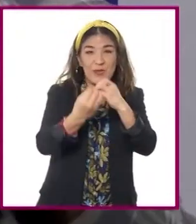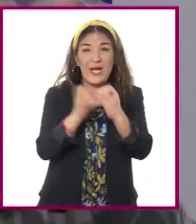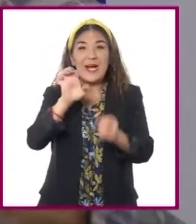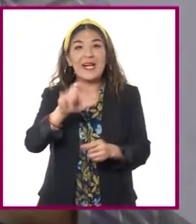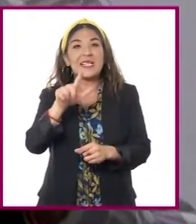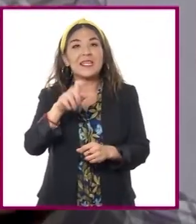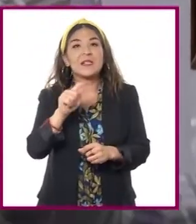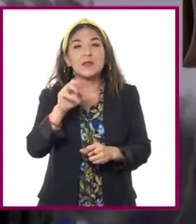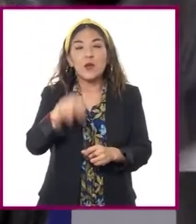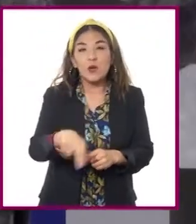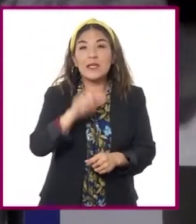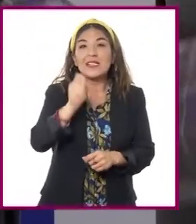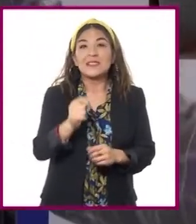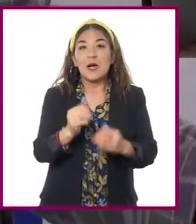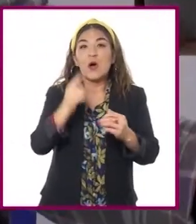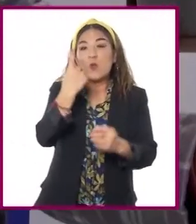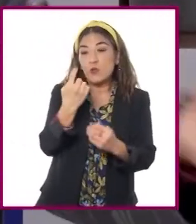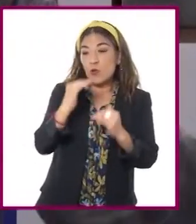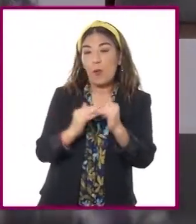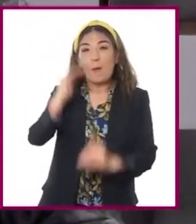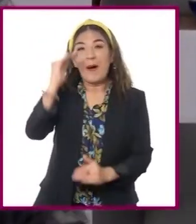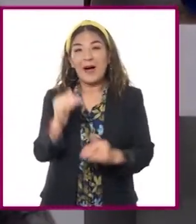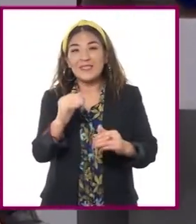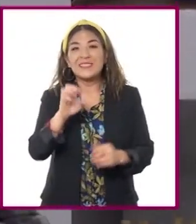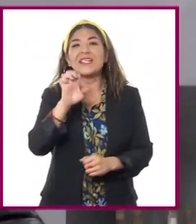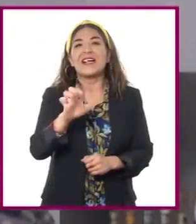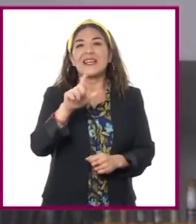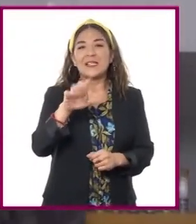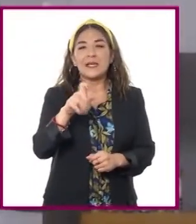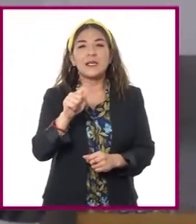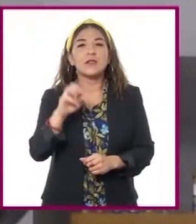elemento ceden uno o más electrones, se